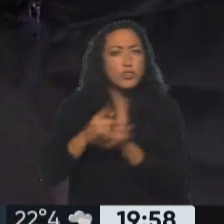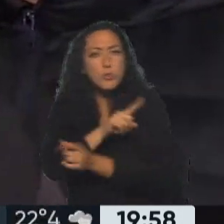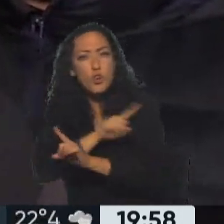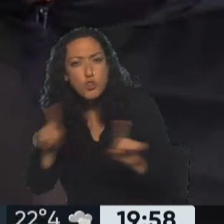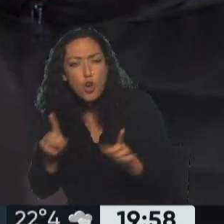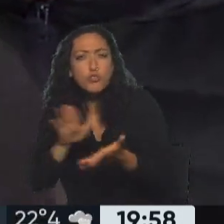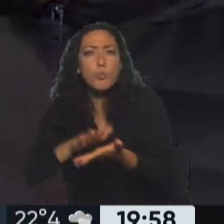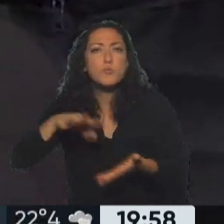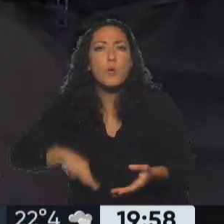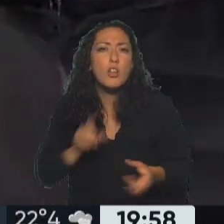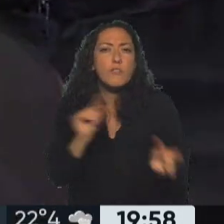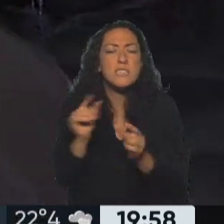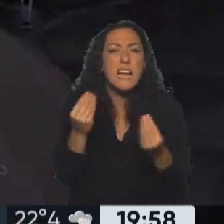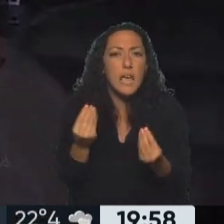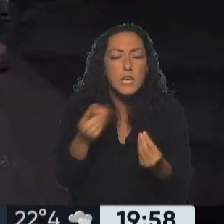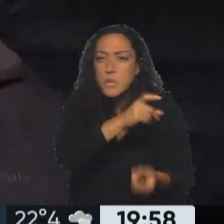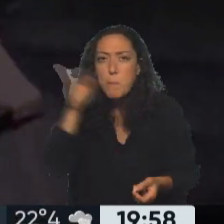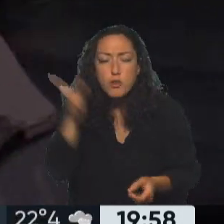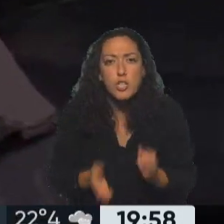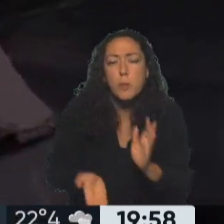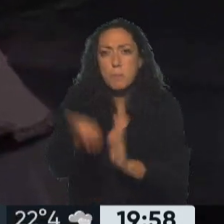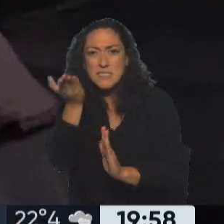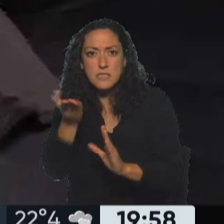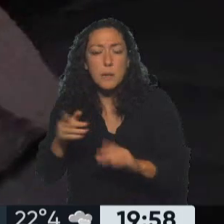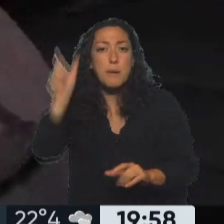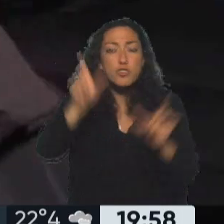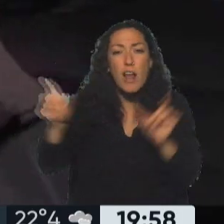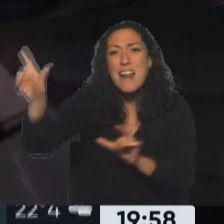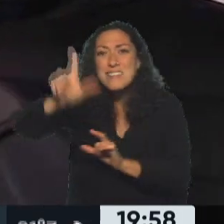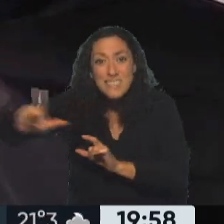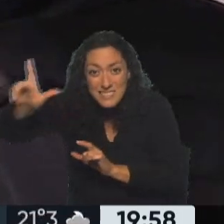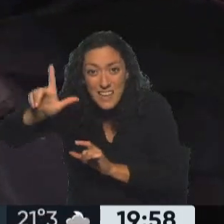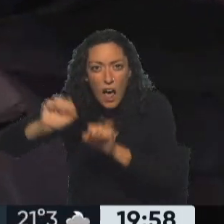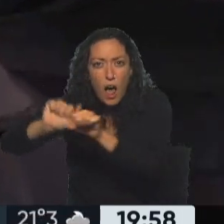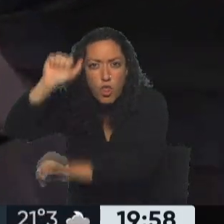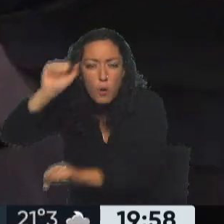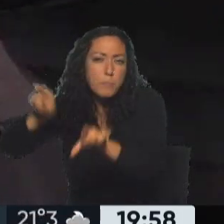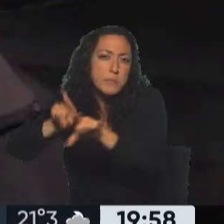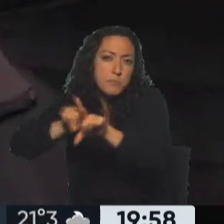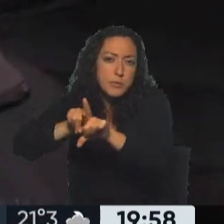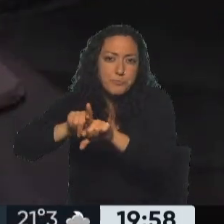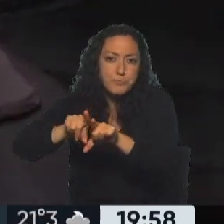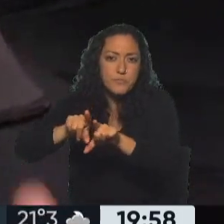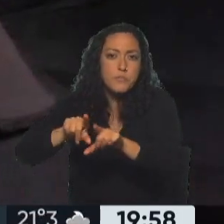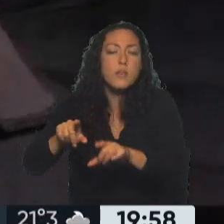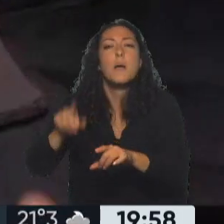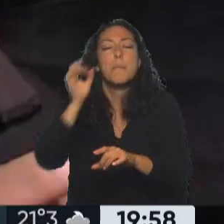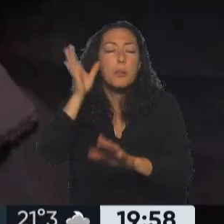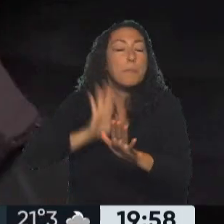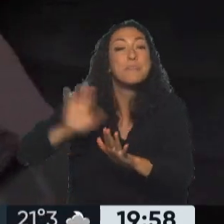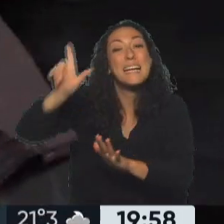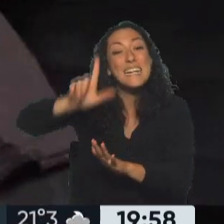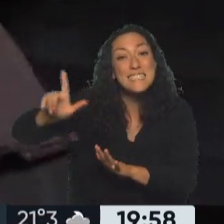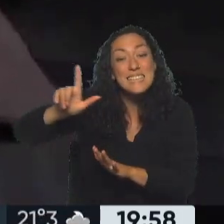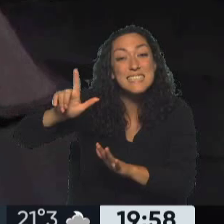a nivel salarial? Un 100%. Un licenciado de la carrera de un licenciado de la carrera